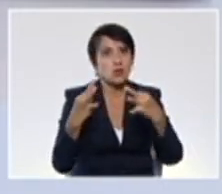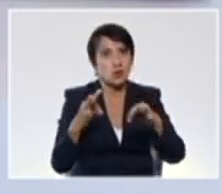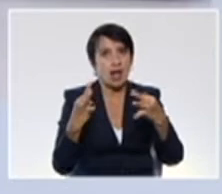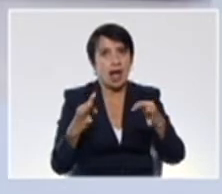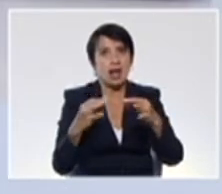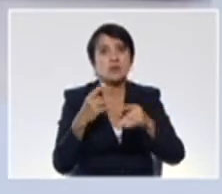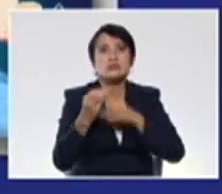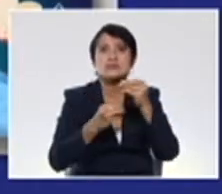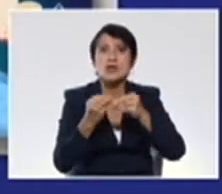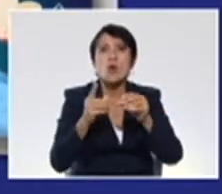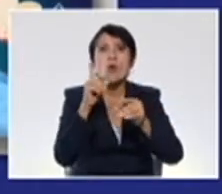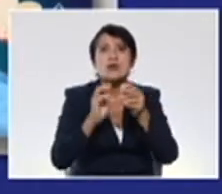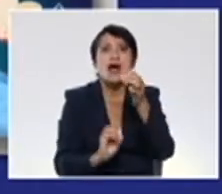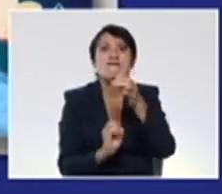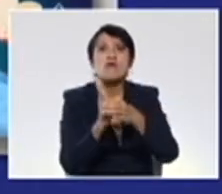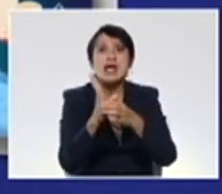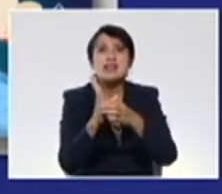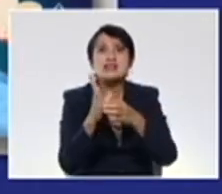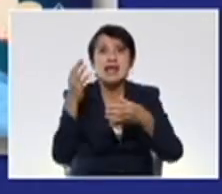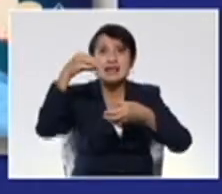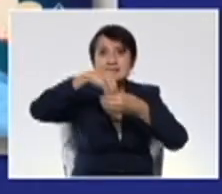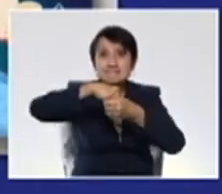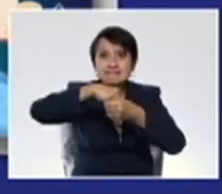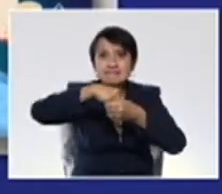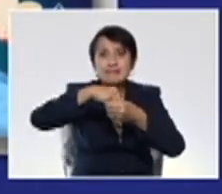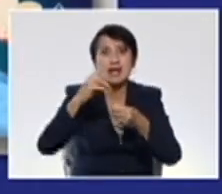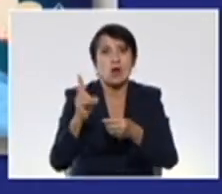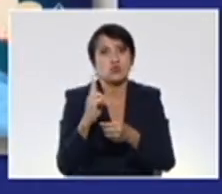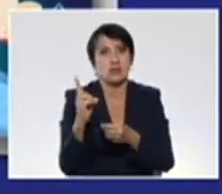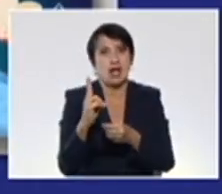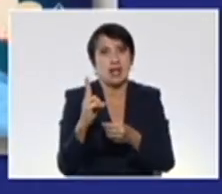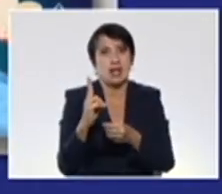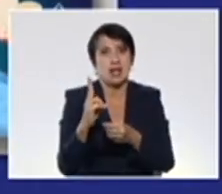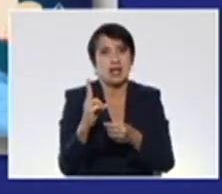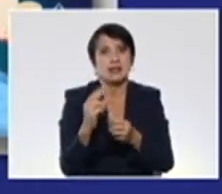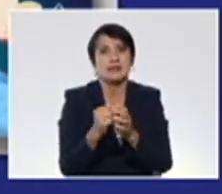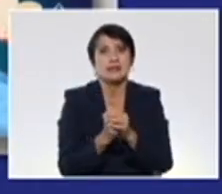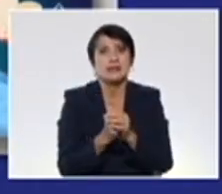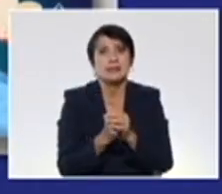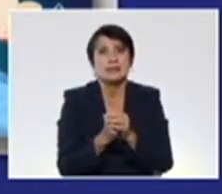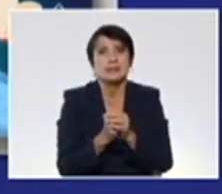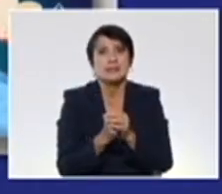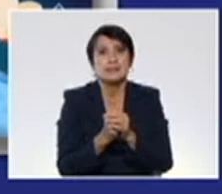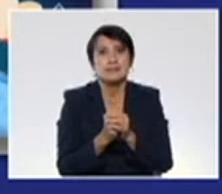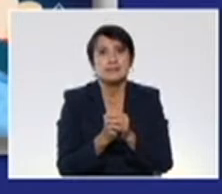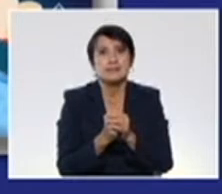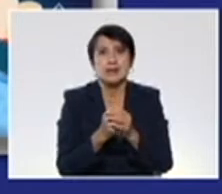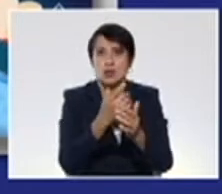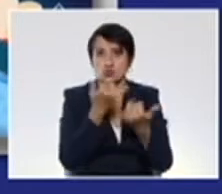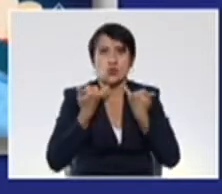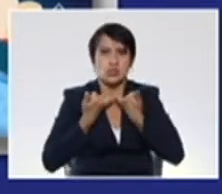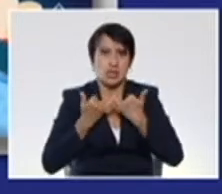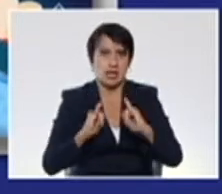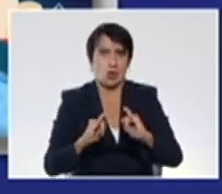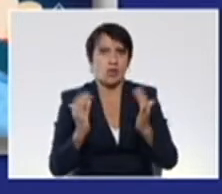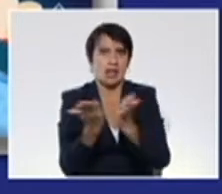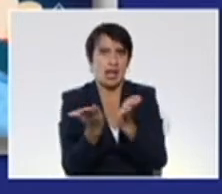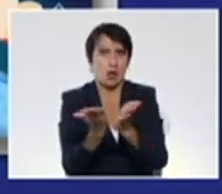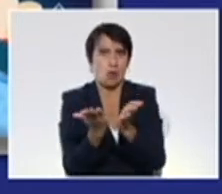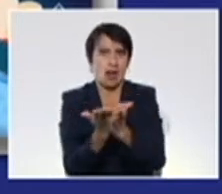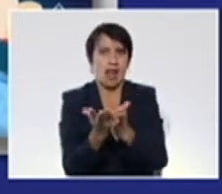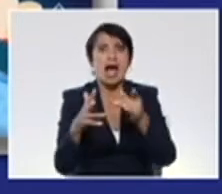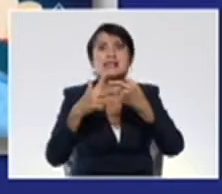generen ustedes una fuente alterna para utilizarlos. Mis compañeritos y mis hijos de las escuelas